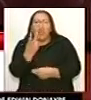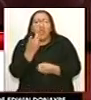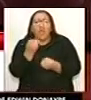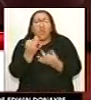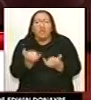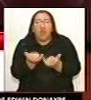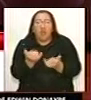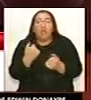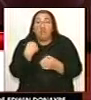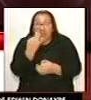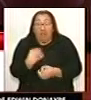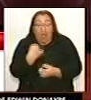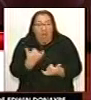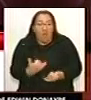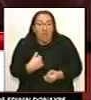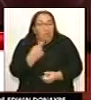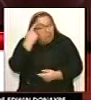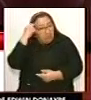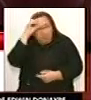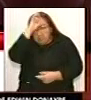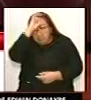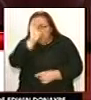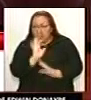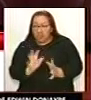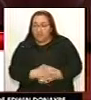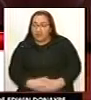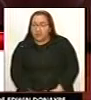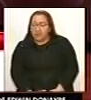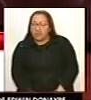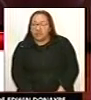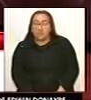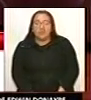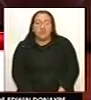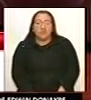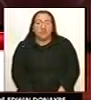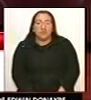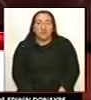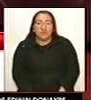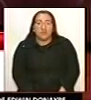Es la verdad. Bien.